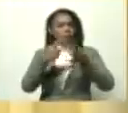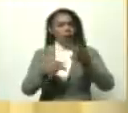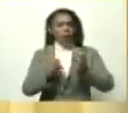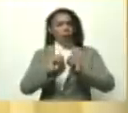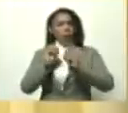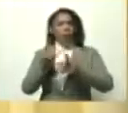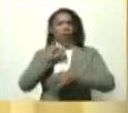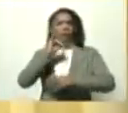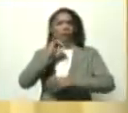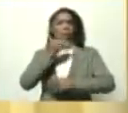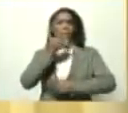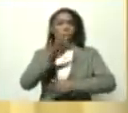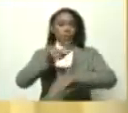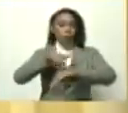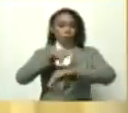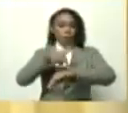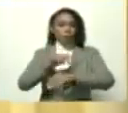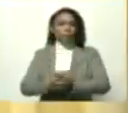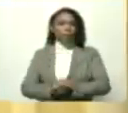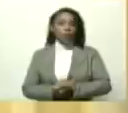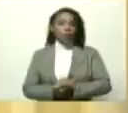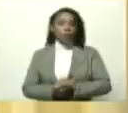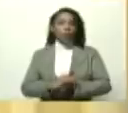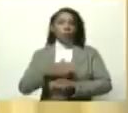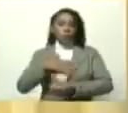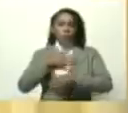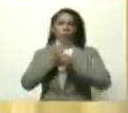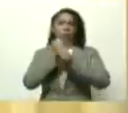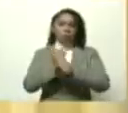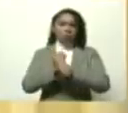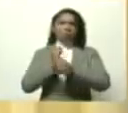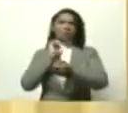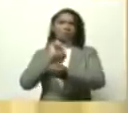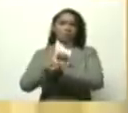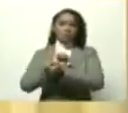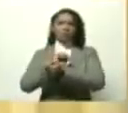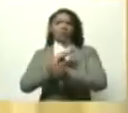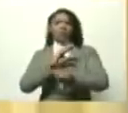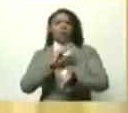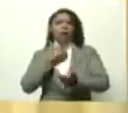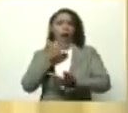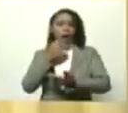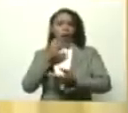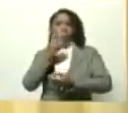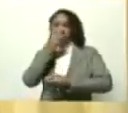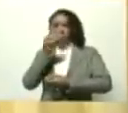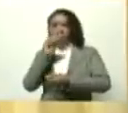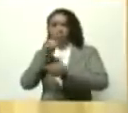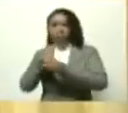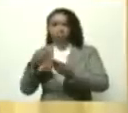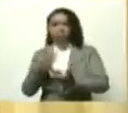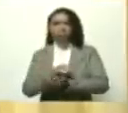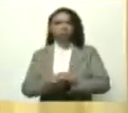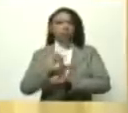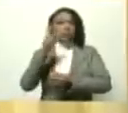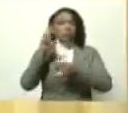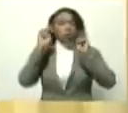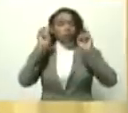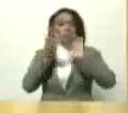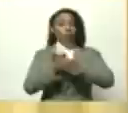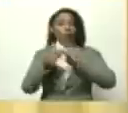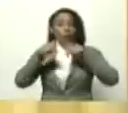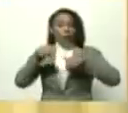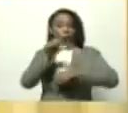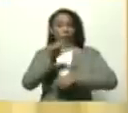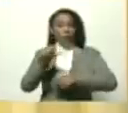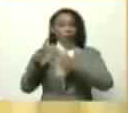noticias en las próximas horas. ¿Podríamos esperar detenciones, allanamientos o afines? Y en segundo lugar, me gustaría preguntarle, esta semana